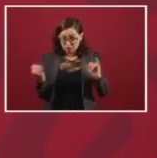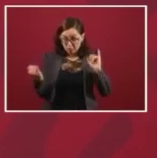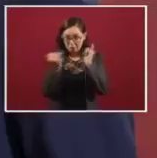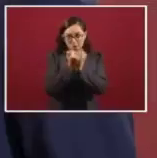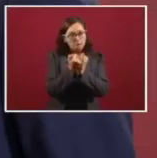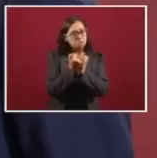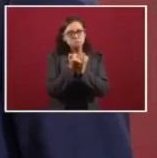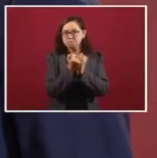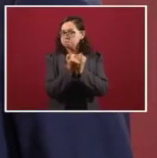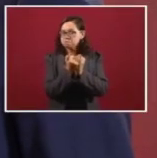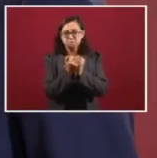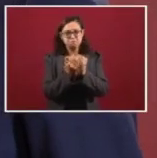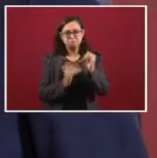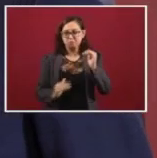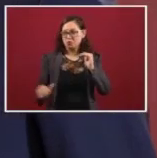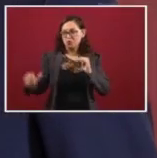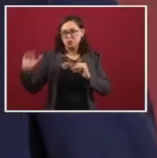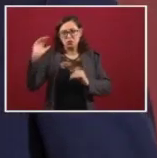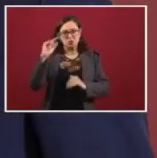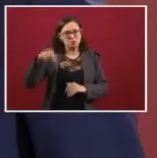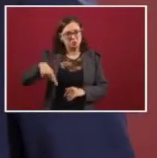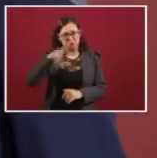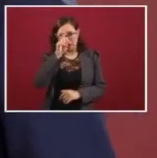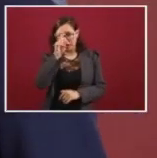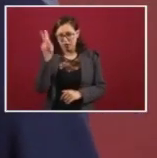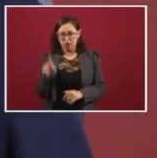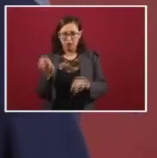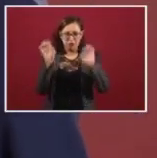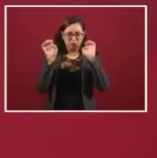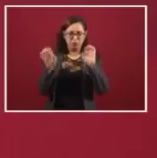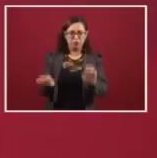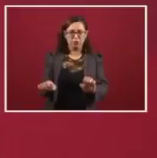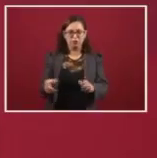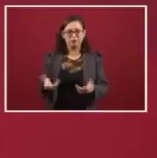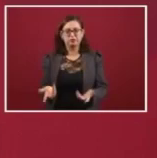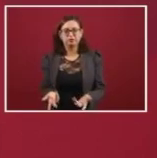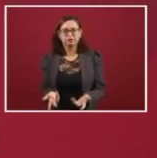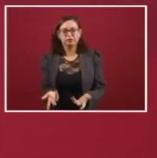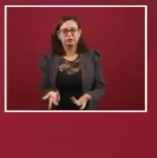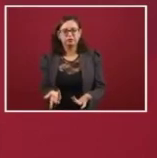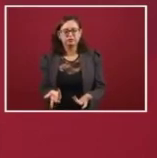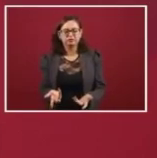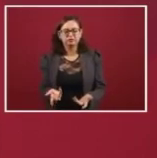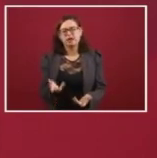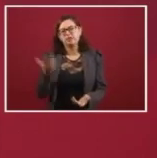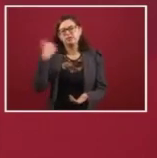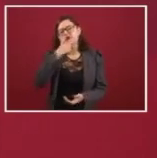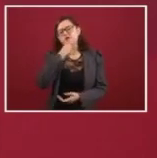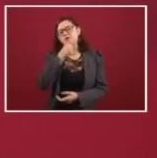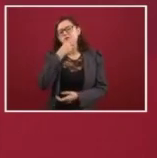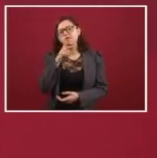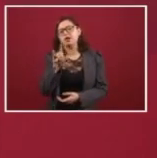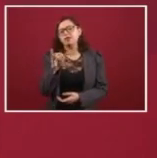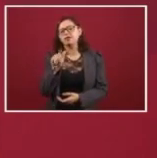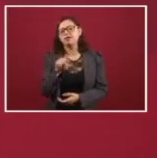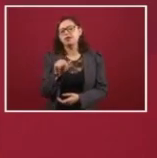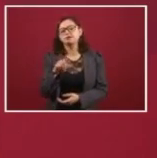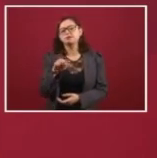Decía Díaz Mirón, nadie puede aspirar a lo superfluo